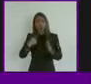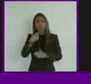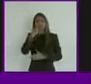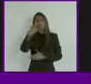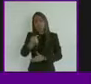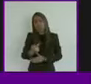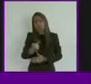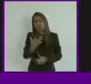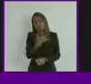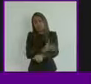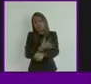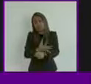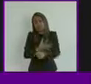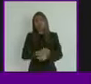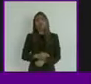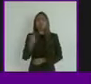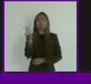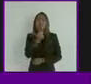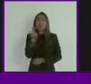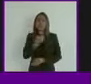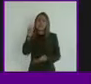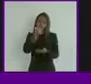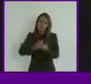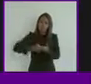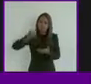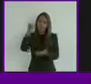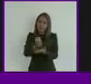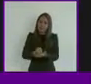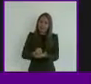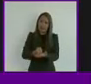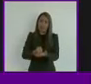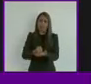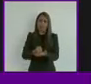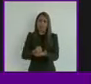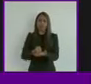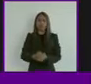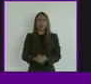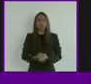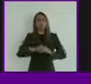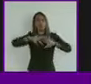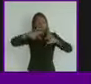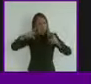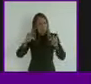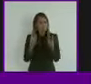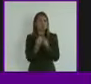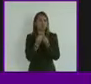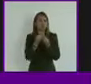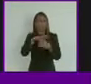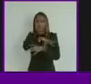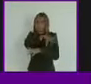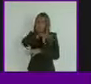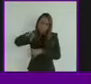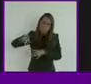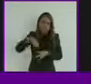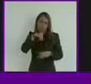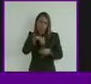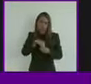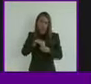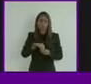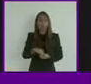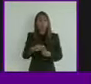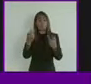chicas y chicos, deberíamos de exigir a cabalidad que sea integral todo, es decir, no puede haber